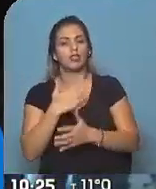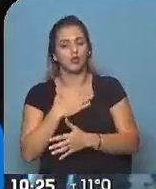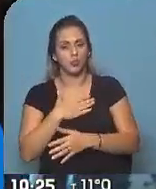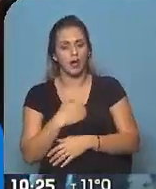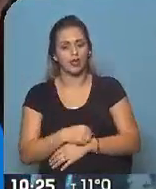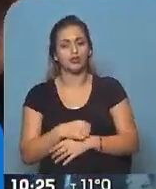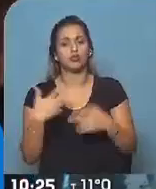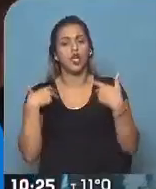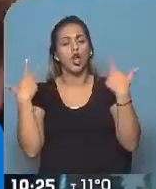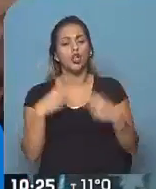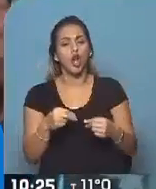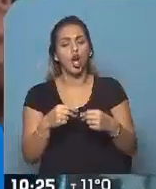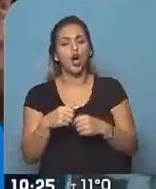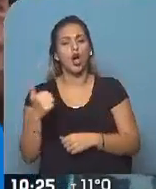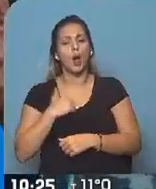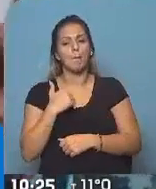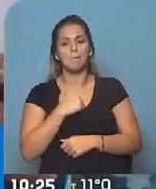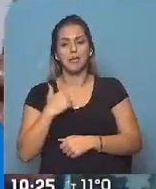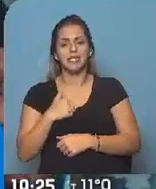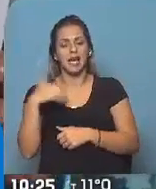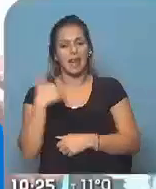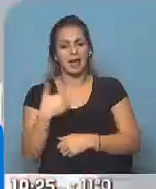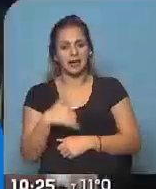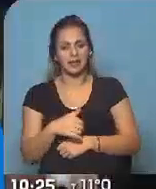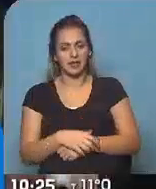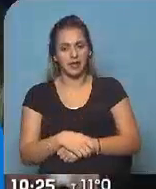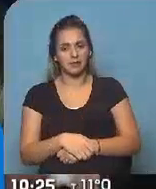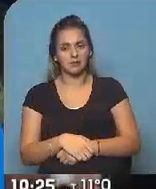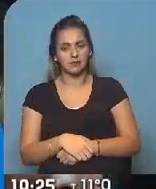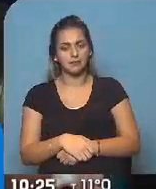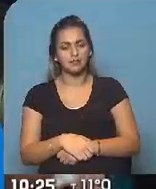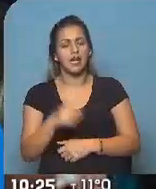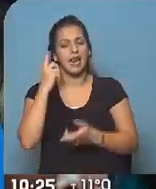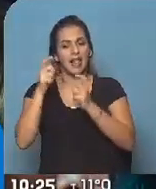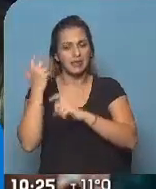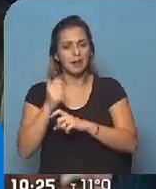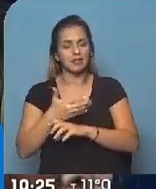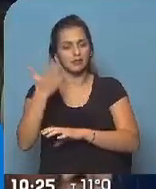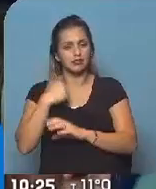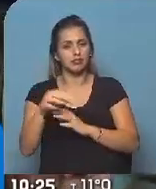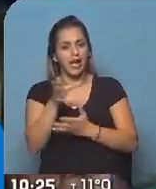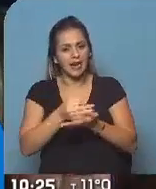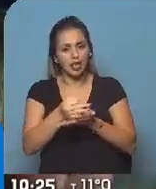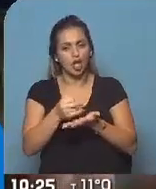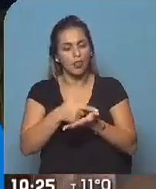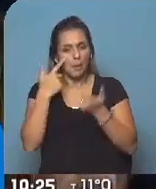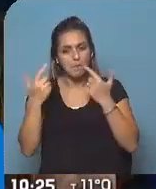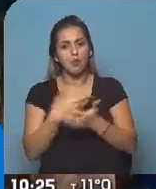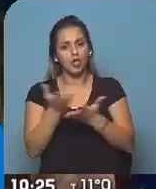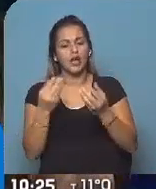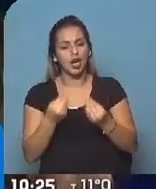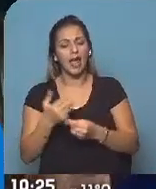a la militarización de la Argentina! Las experiencias regionales han demostrado que